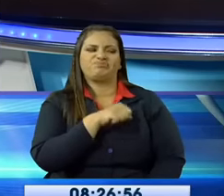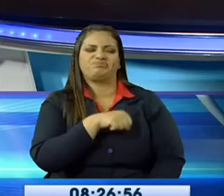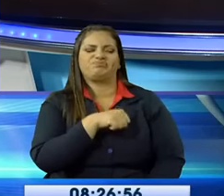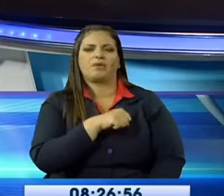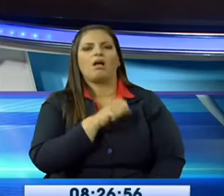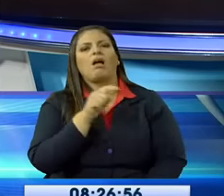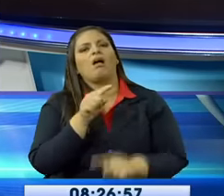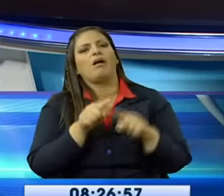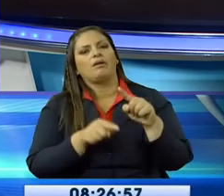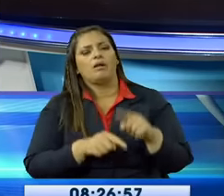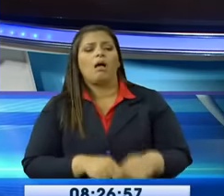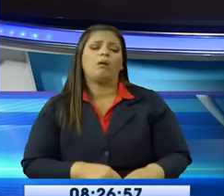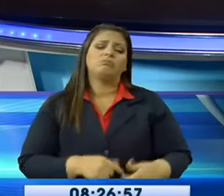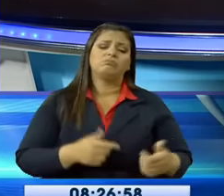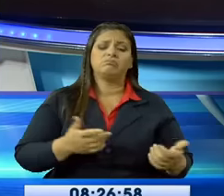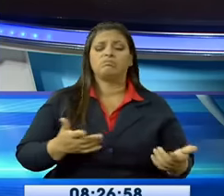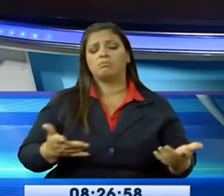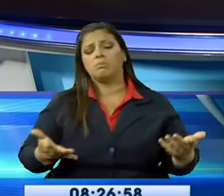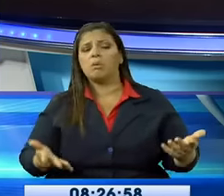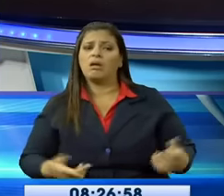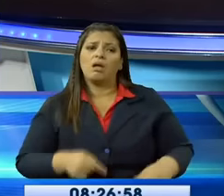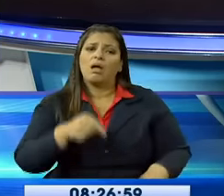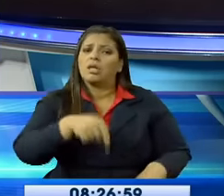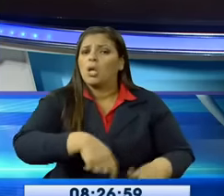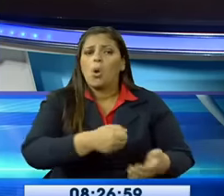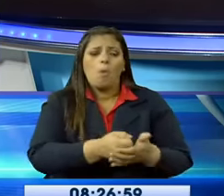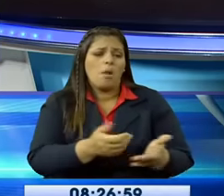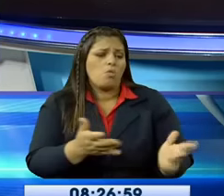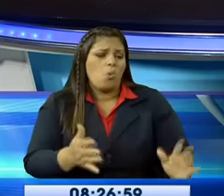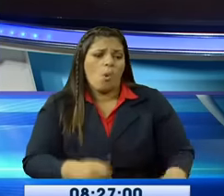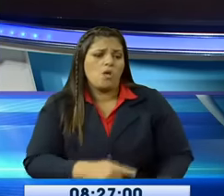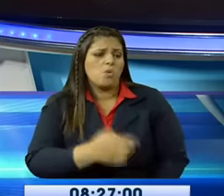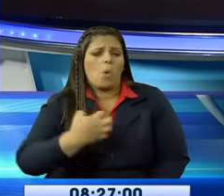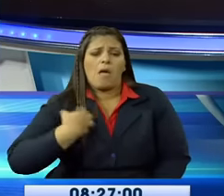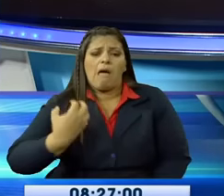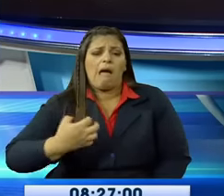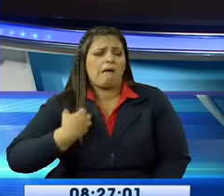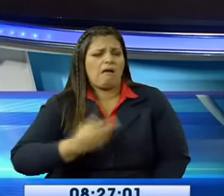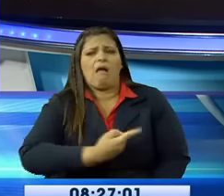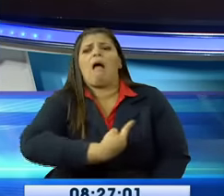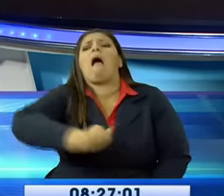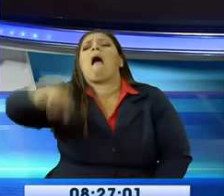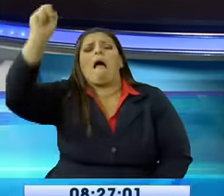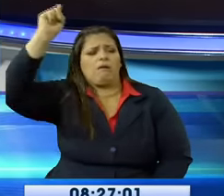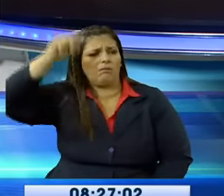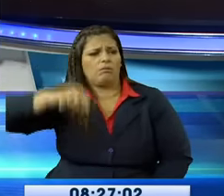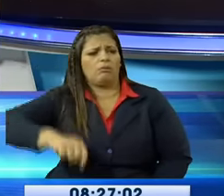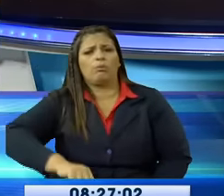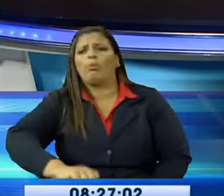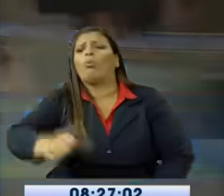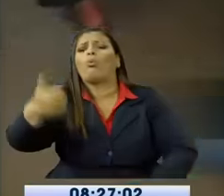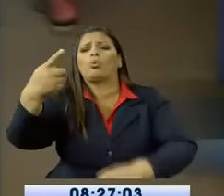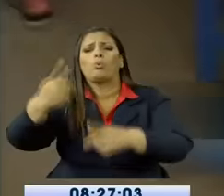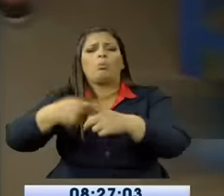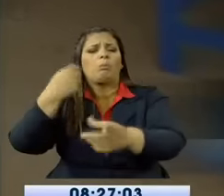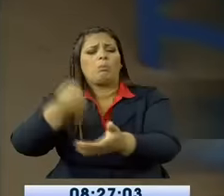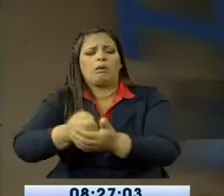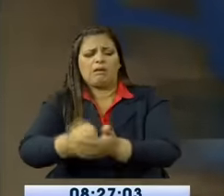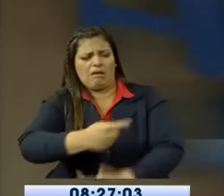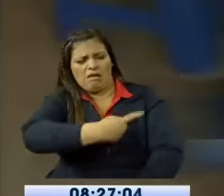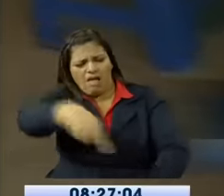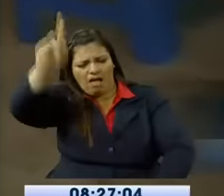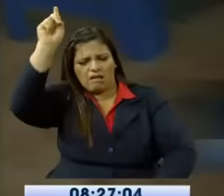ellos, lo que dicen, bueno, entonces compren otro sitio, vaya viendo, vaya buscando. Ah, esa es la solución. Yo tengo que ser muy claro, directamente con las autoridades.